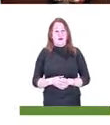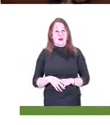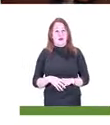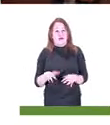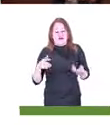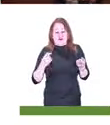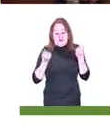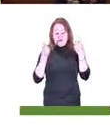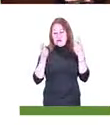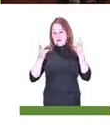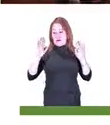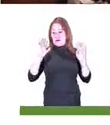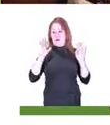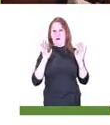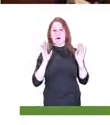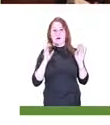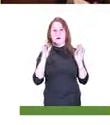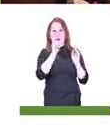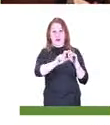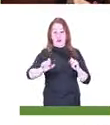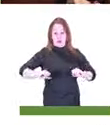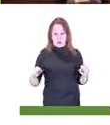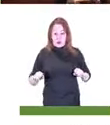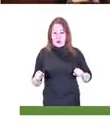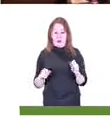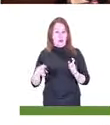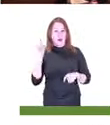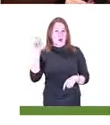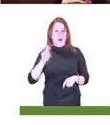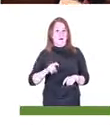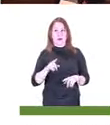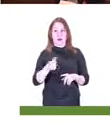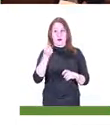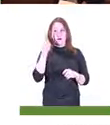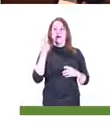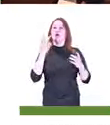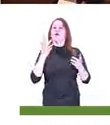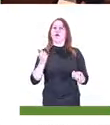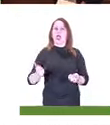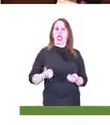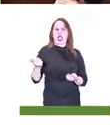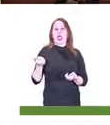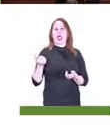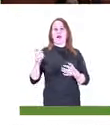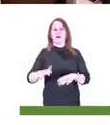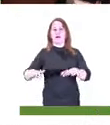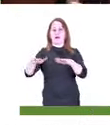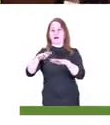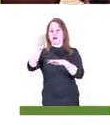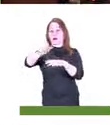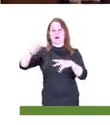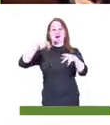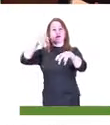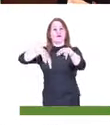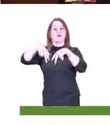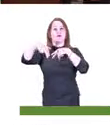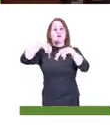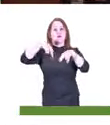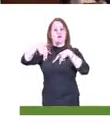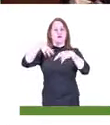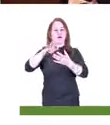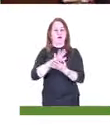y no deberíamos ninguno de los bogotanos entender por qué vamos a ocupar el espacio de aquellas personas que necesitan moverse de forma